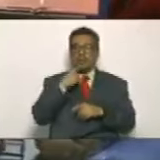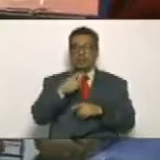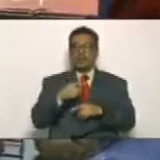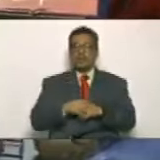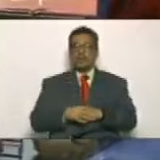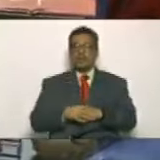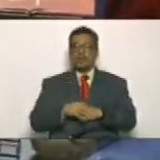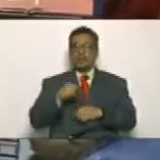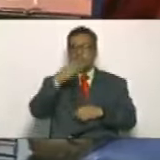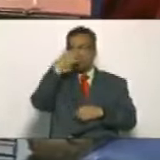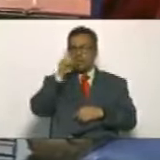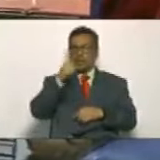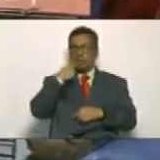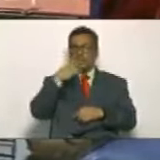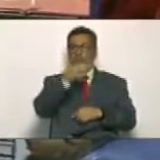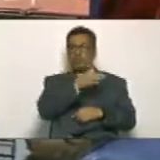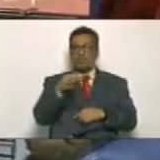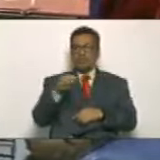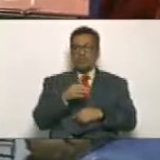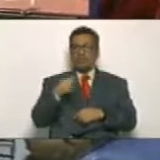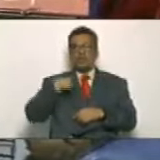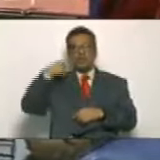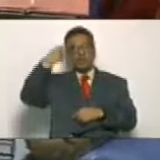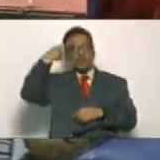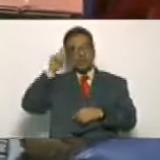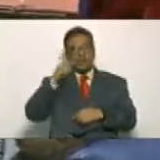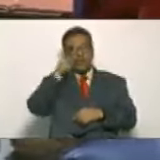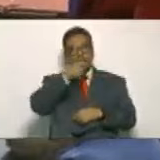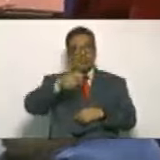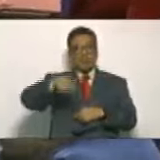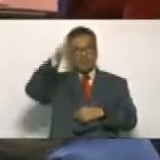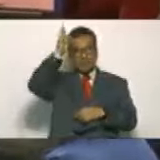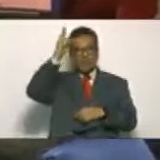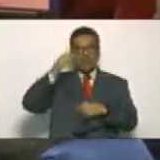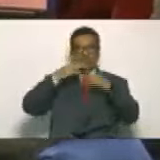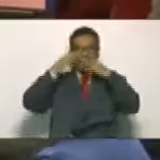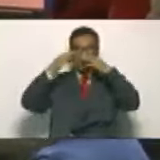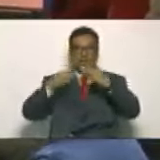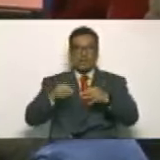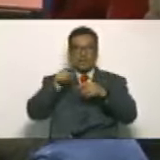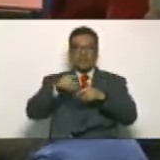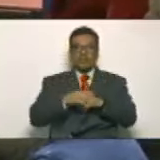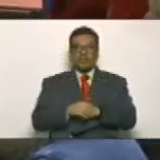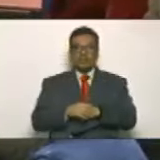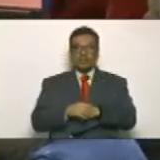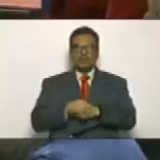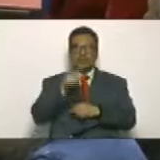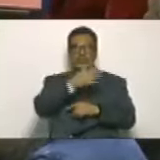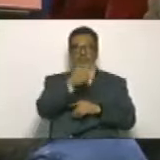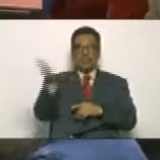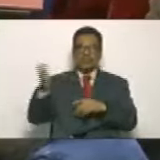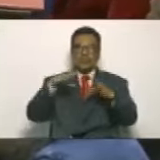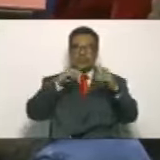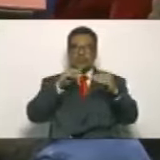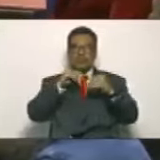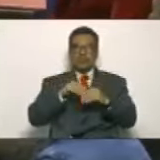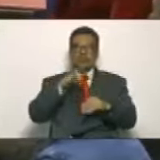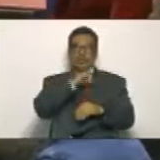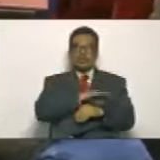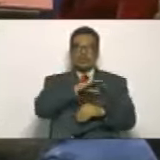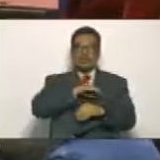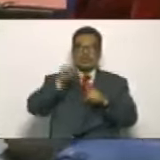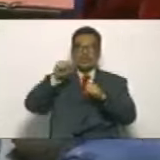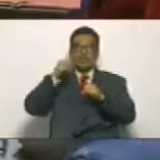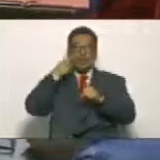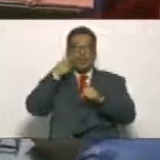lo he entendido perfectamente. Yo creo que los pueblos indígenas, estoy segura de eso, cuando ustedes hablan del socialismo,